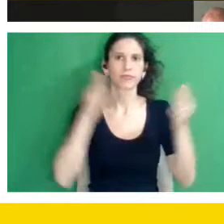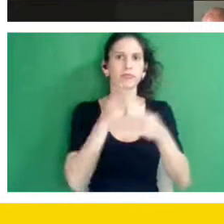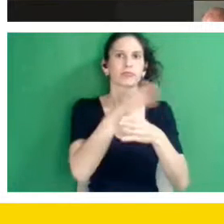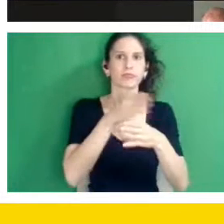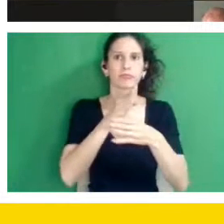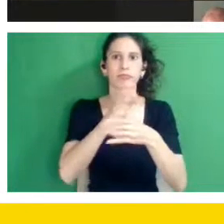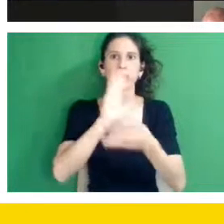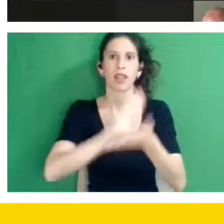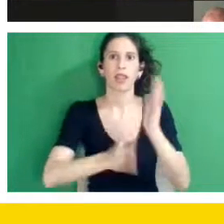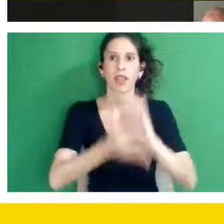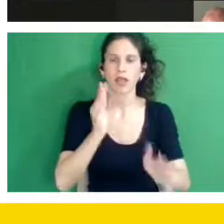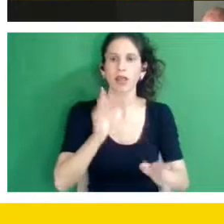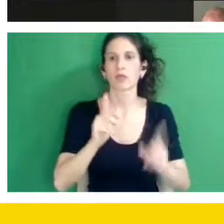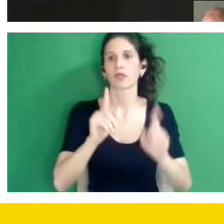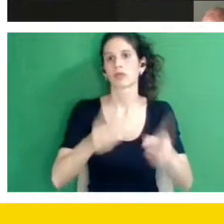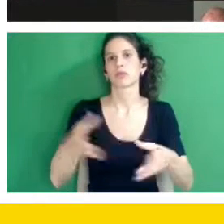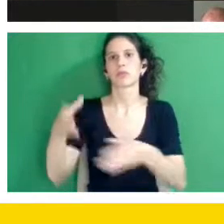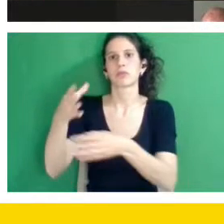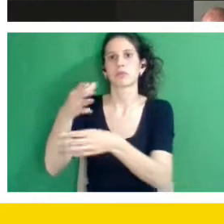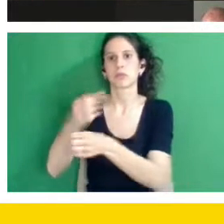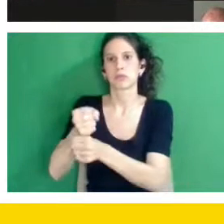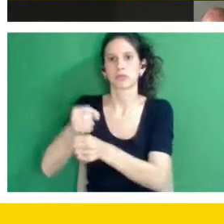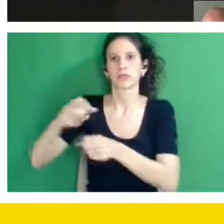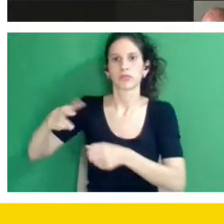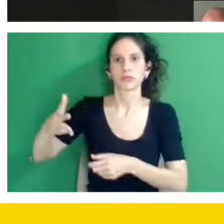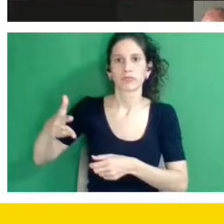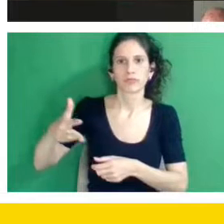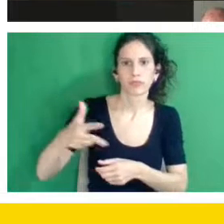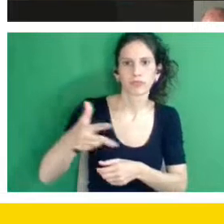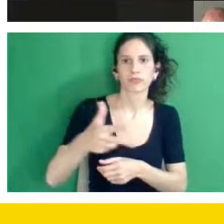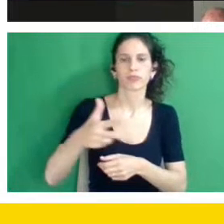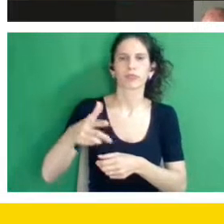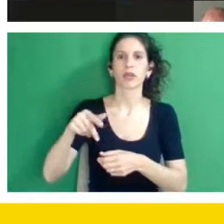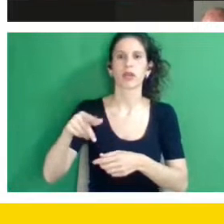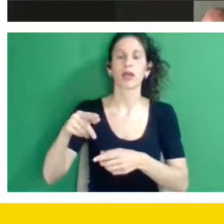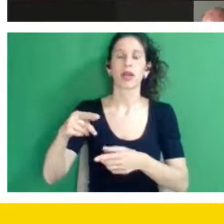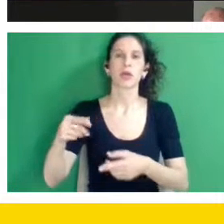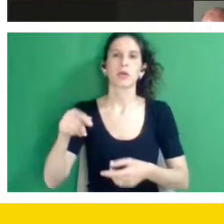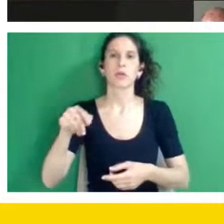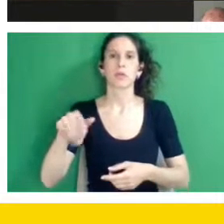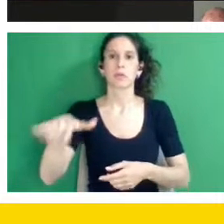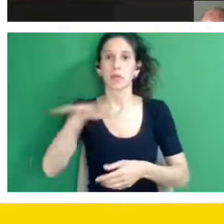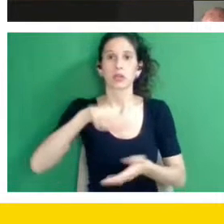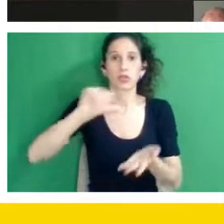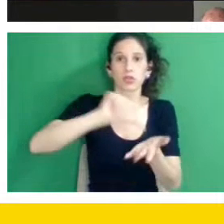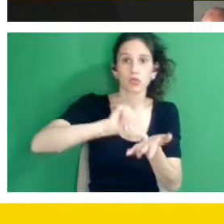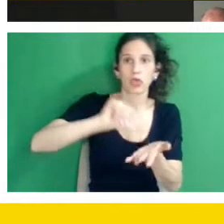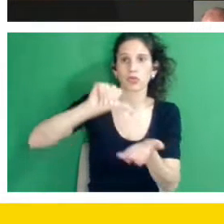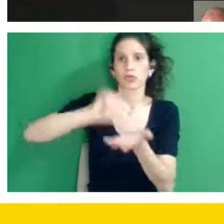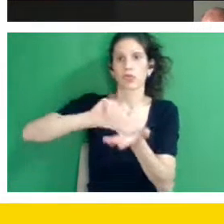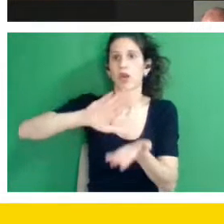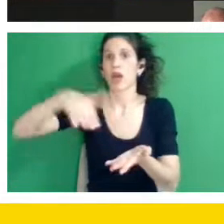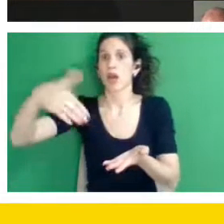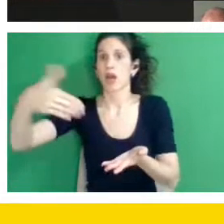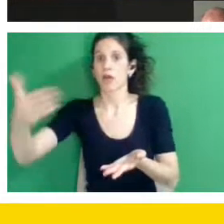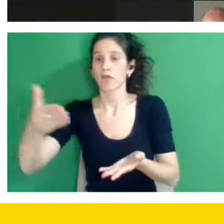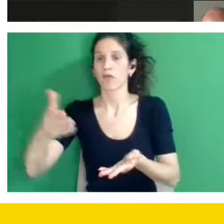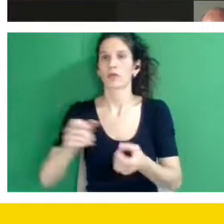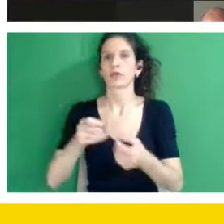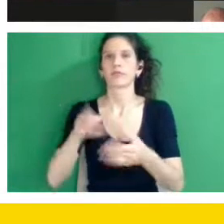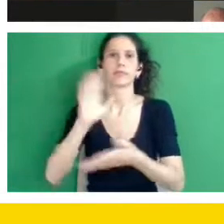en el transporte público terrestre, urbano e interurbano. Y esto para mí es casi gracioso porque